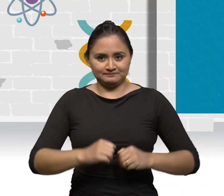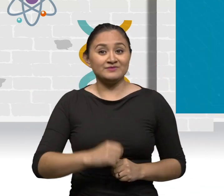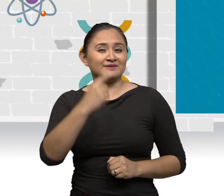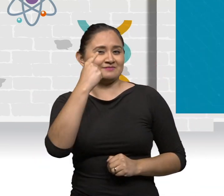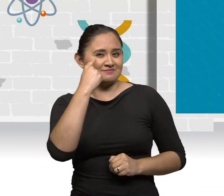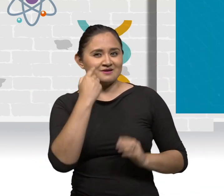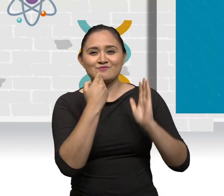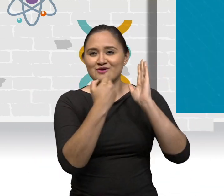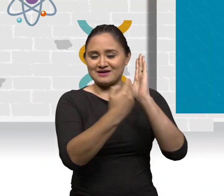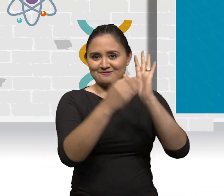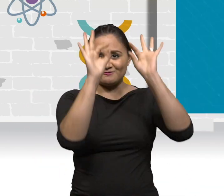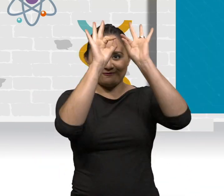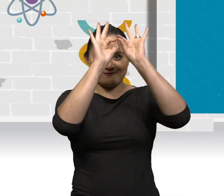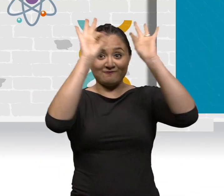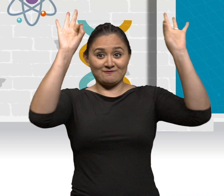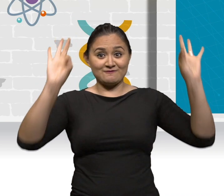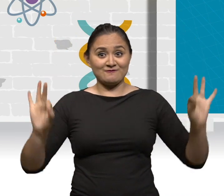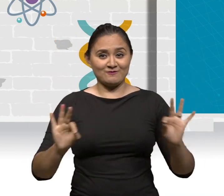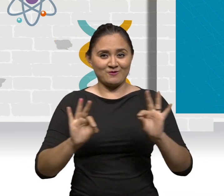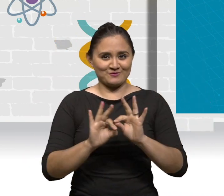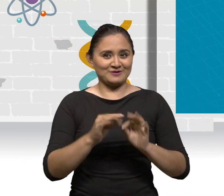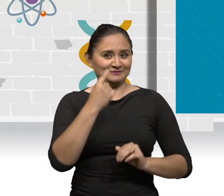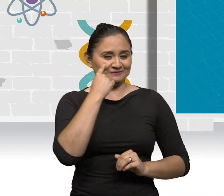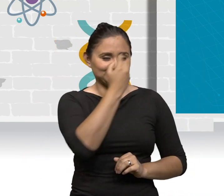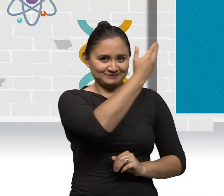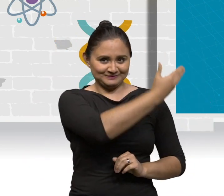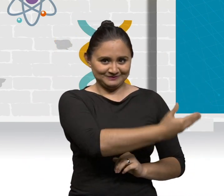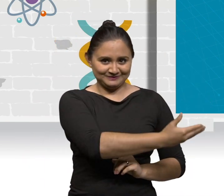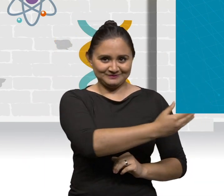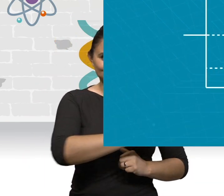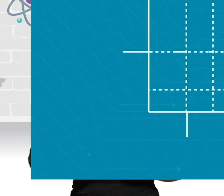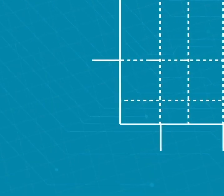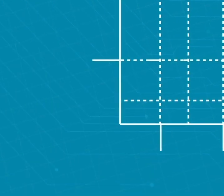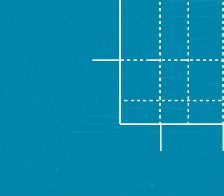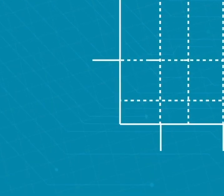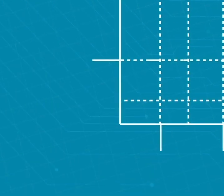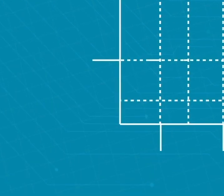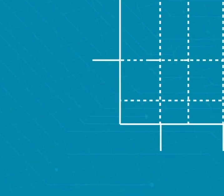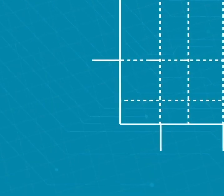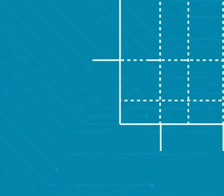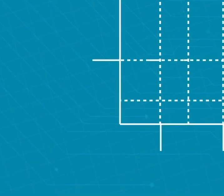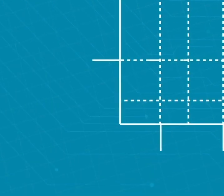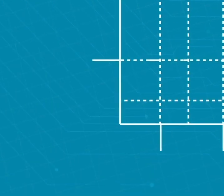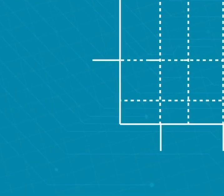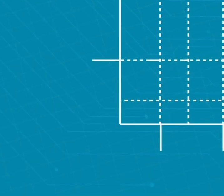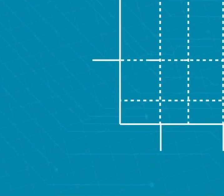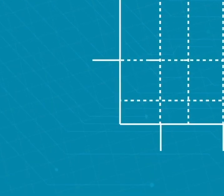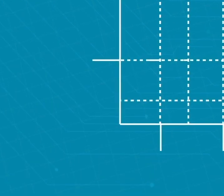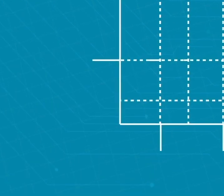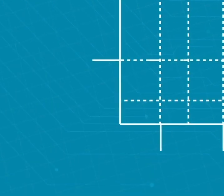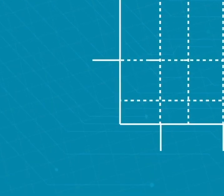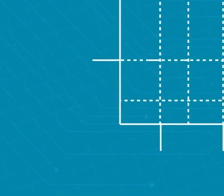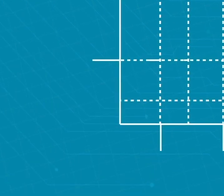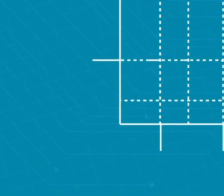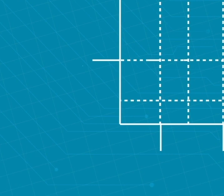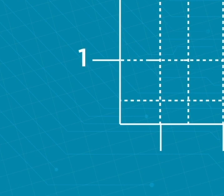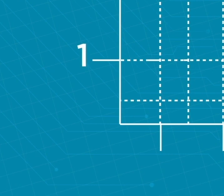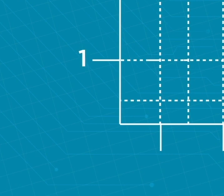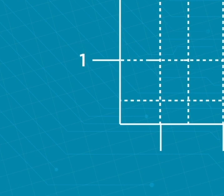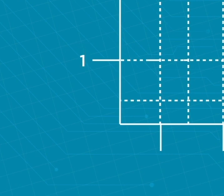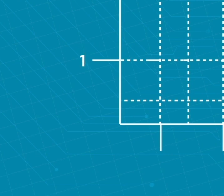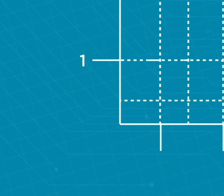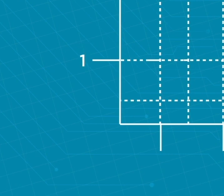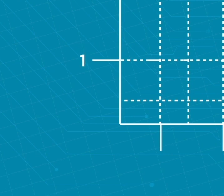Si graficamos la presión versus el volumen, obtendremos un gráfico como este. Si el volumen aumenta, la